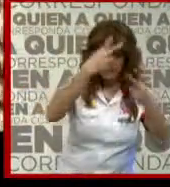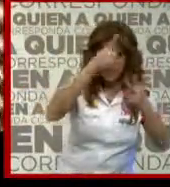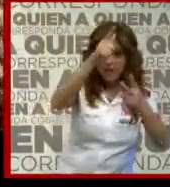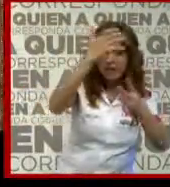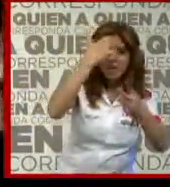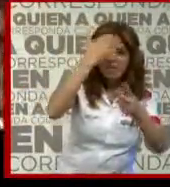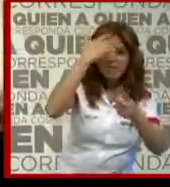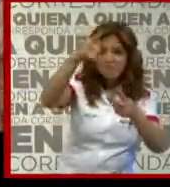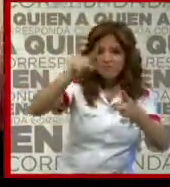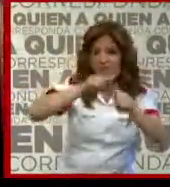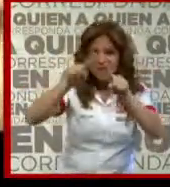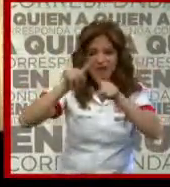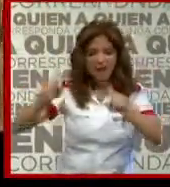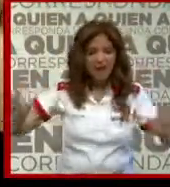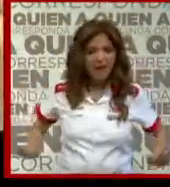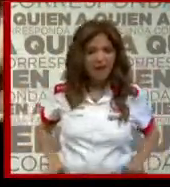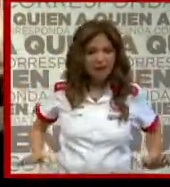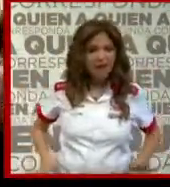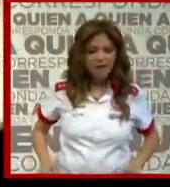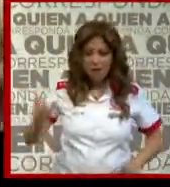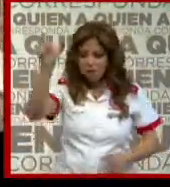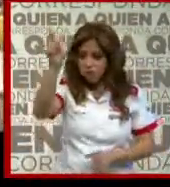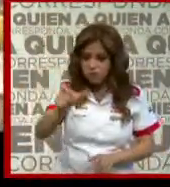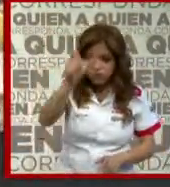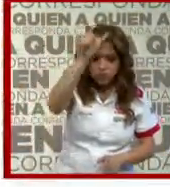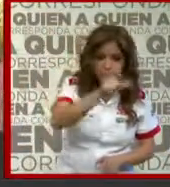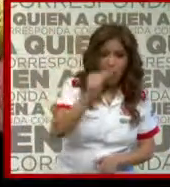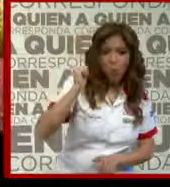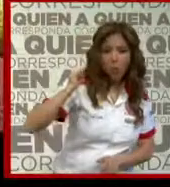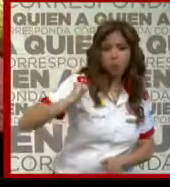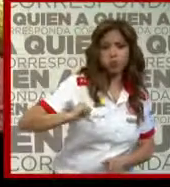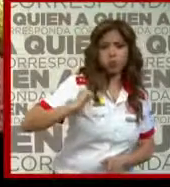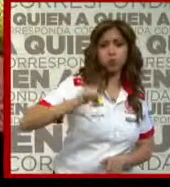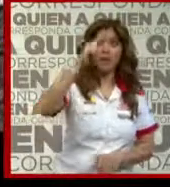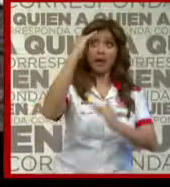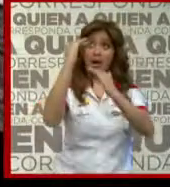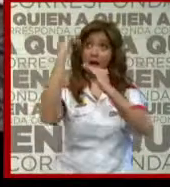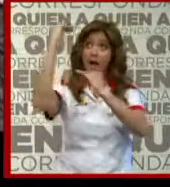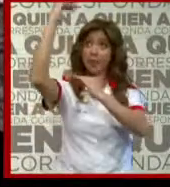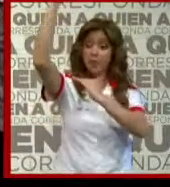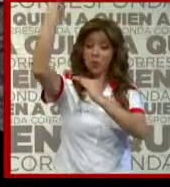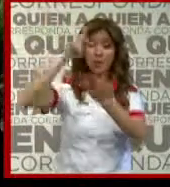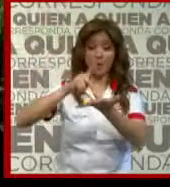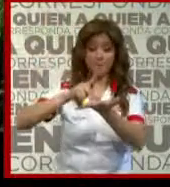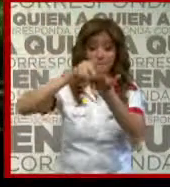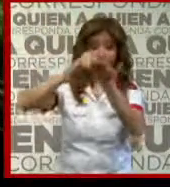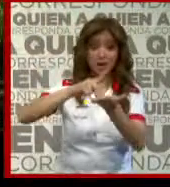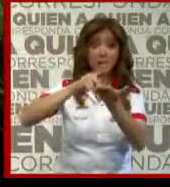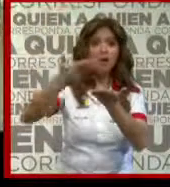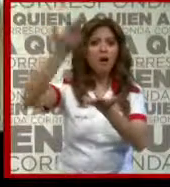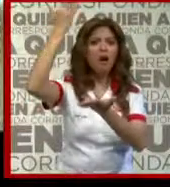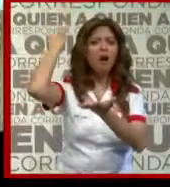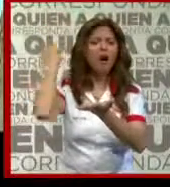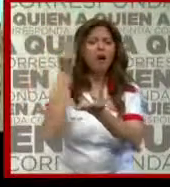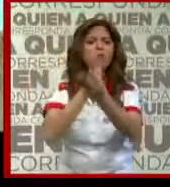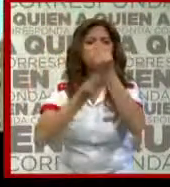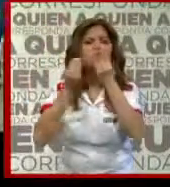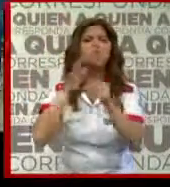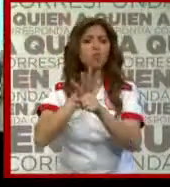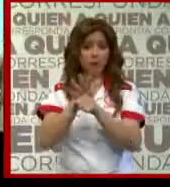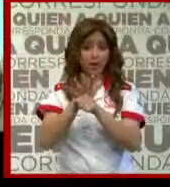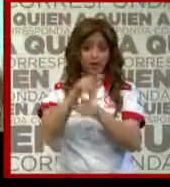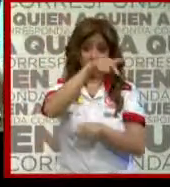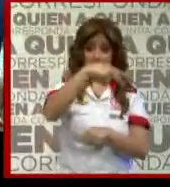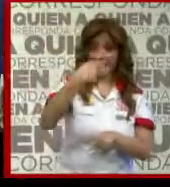las características de cada uno de estos animales extintos, como su altura, peso y hasta lo que comían. Y en el Dino Parque no